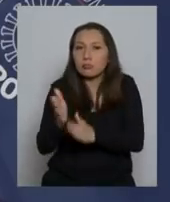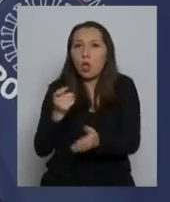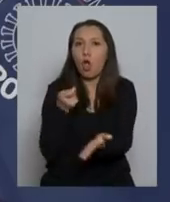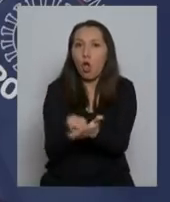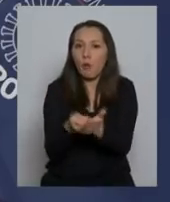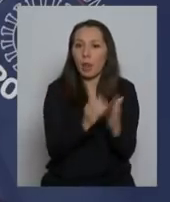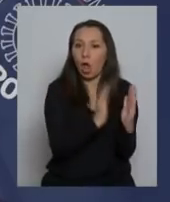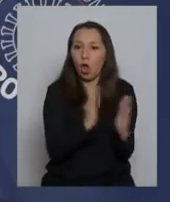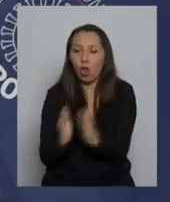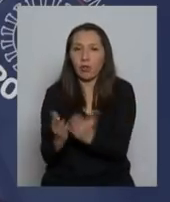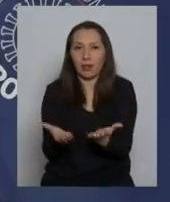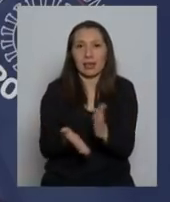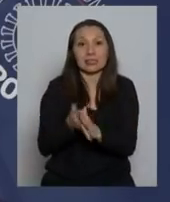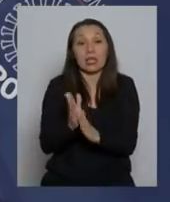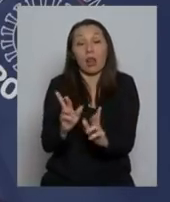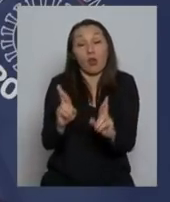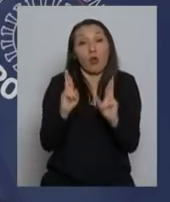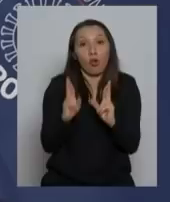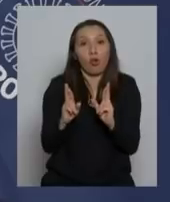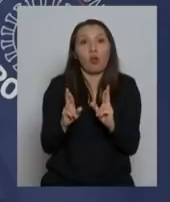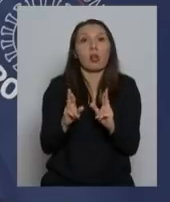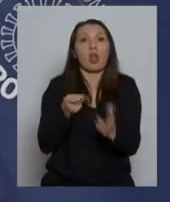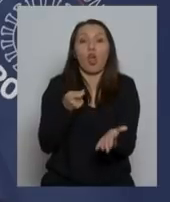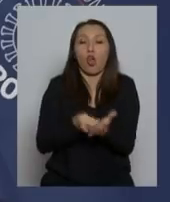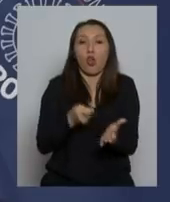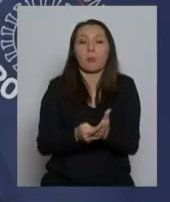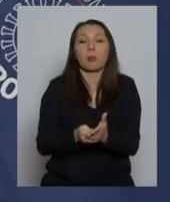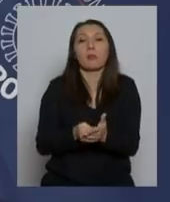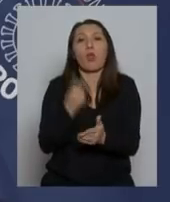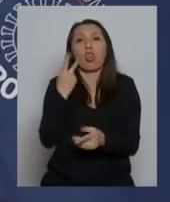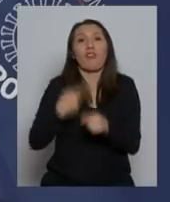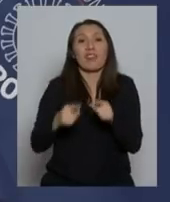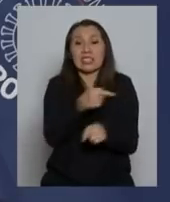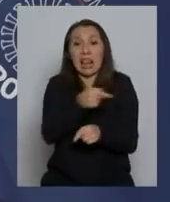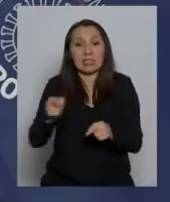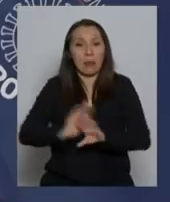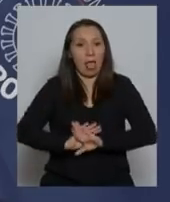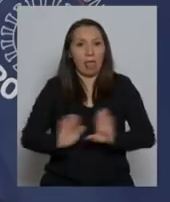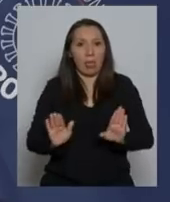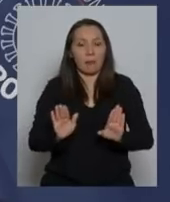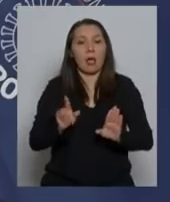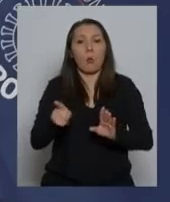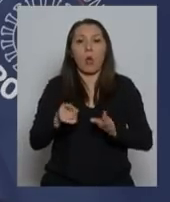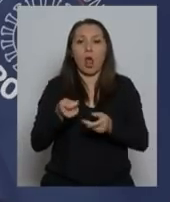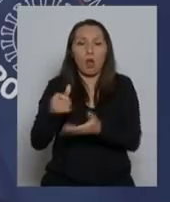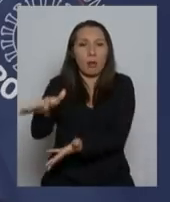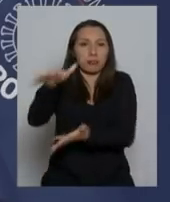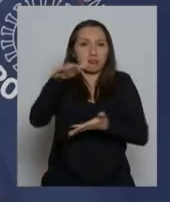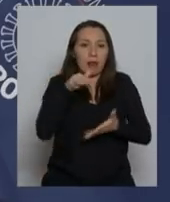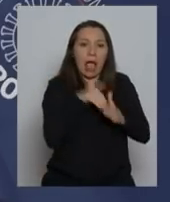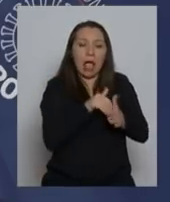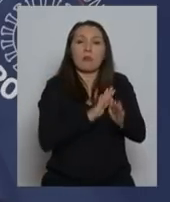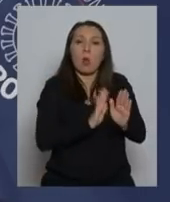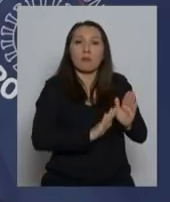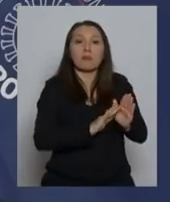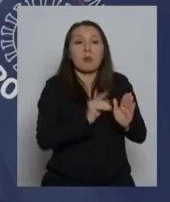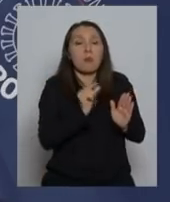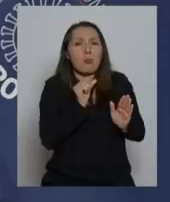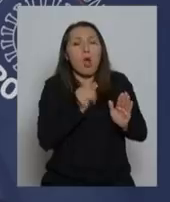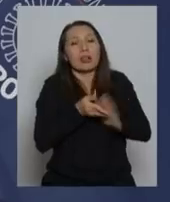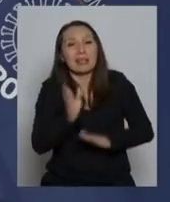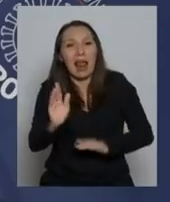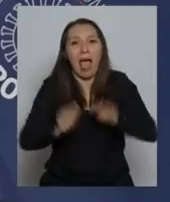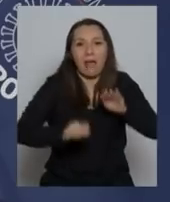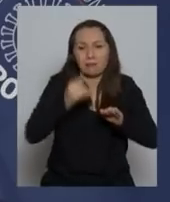compras en forma ordenada, a salir, ojalá, de compras no más de 2 veces a la semana y con eso surtirse de lo que necesitan sin